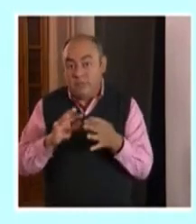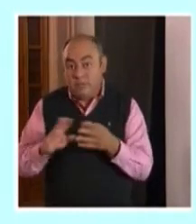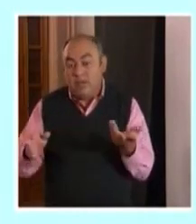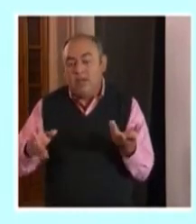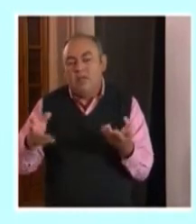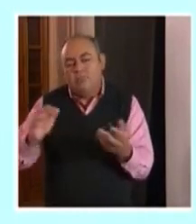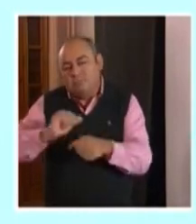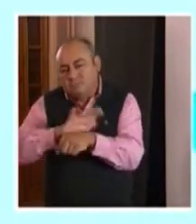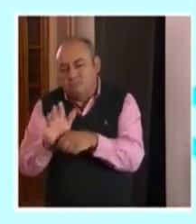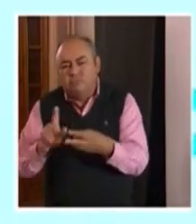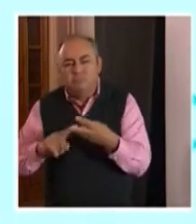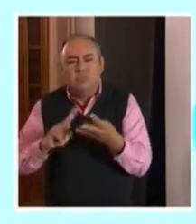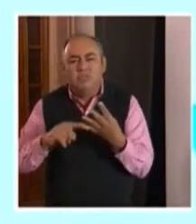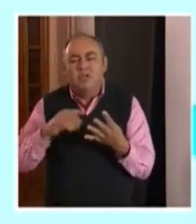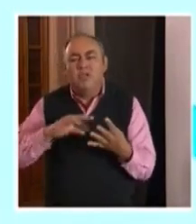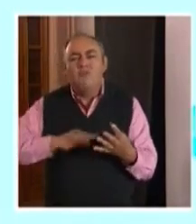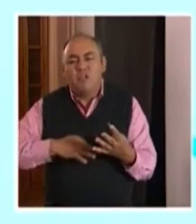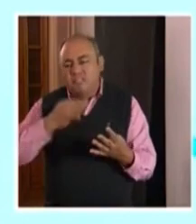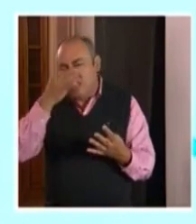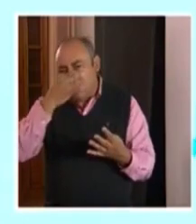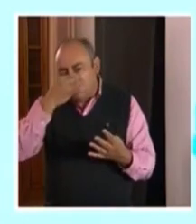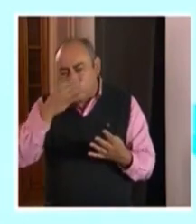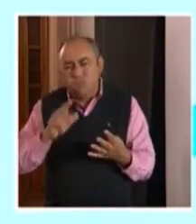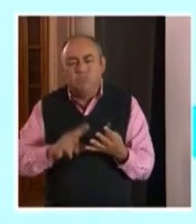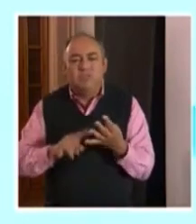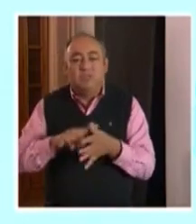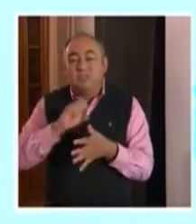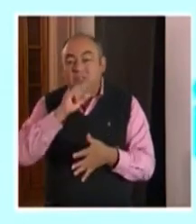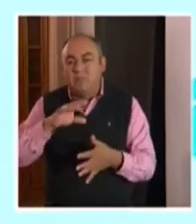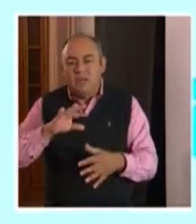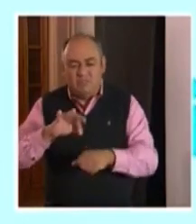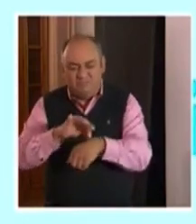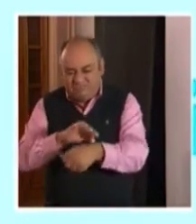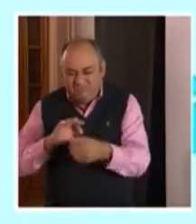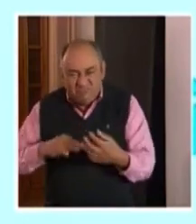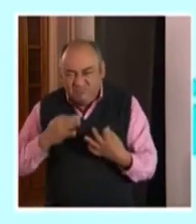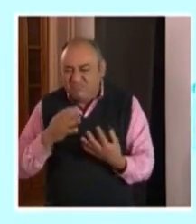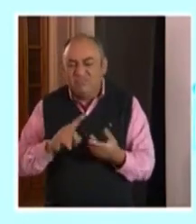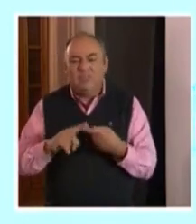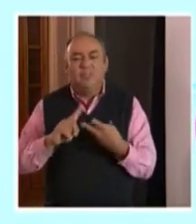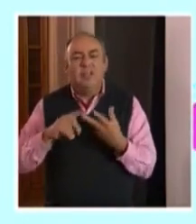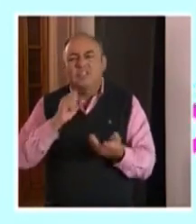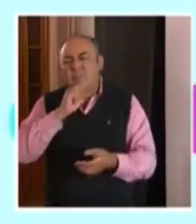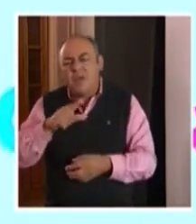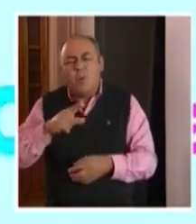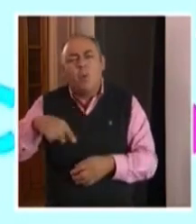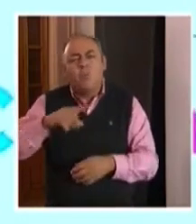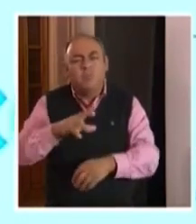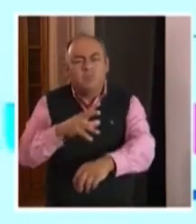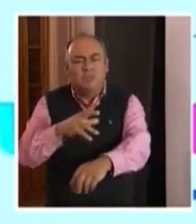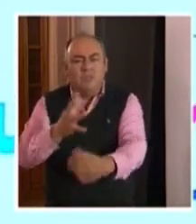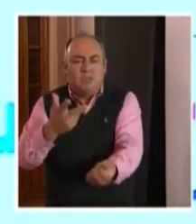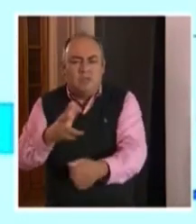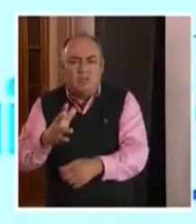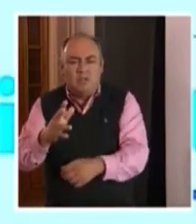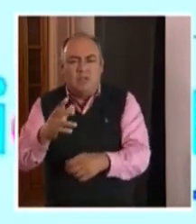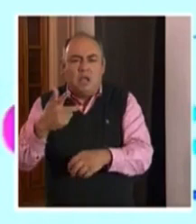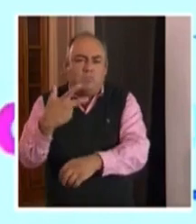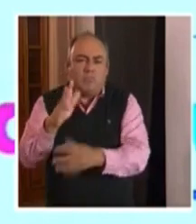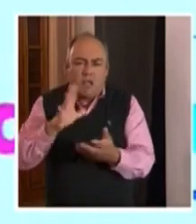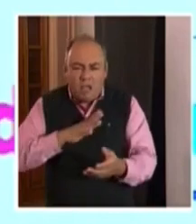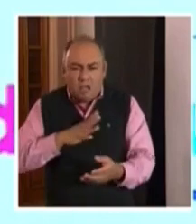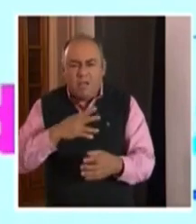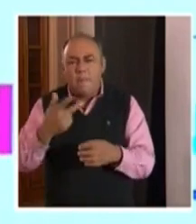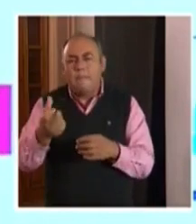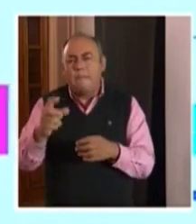en la que se incrementa el riesgo de contraer enfermedades respiratorias fue Alma Rosa Marroquín titular